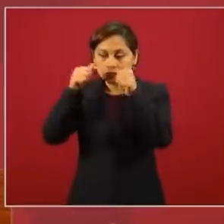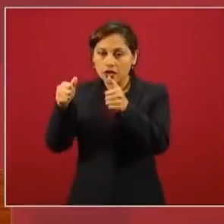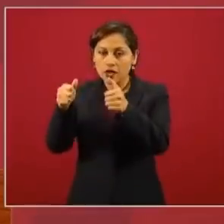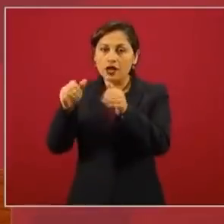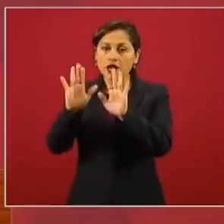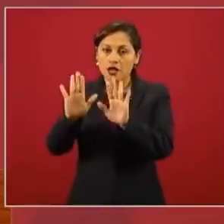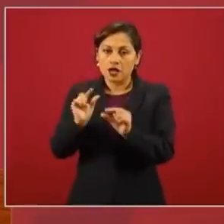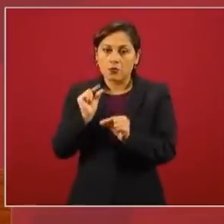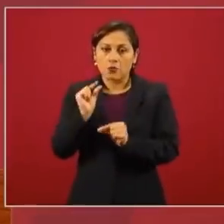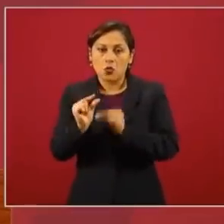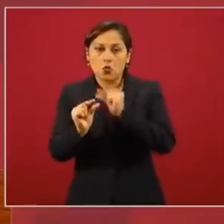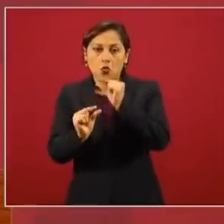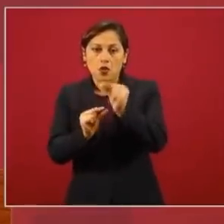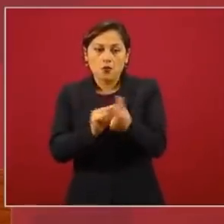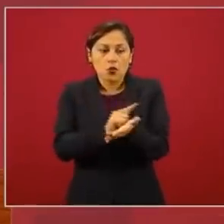porque